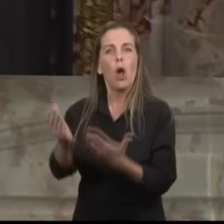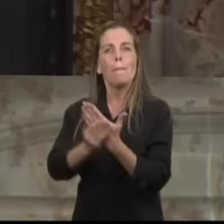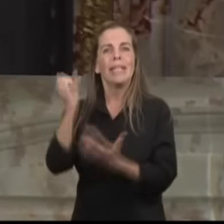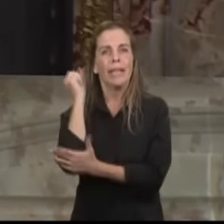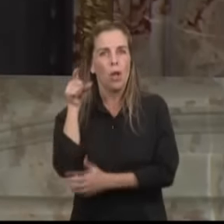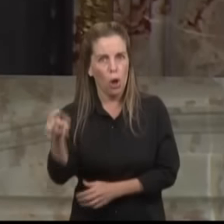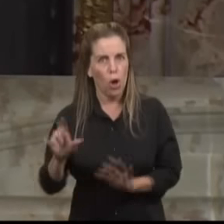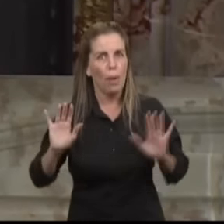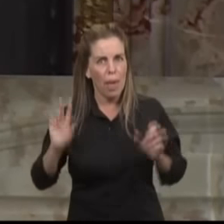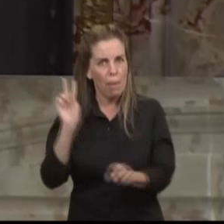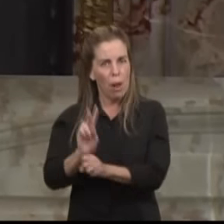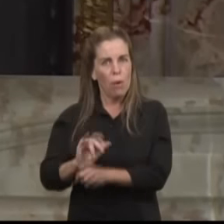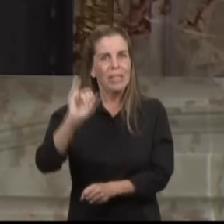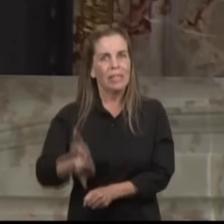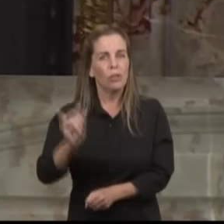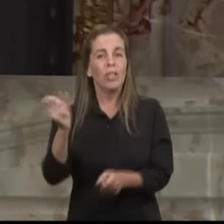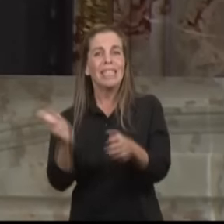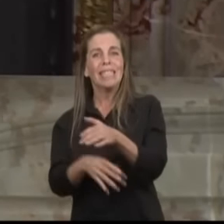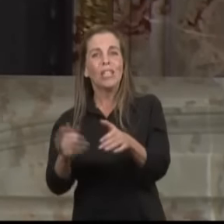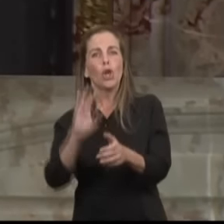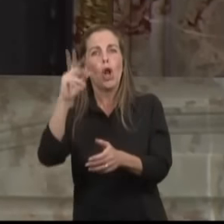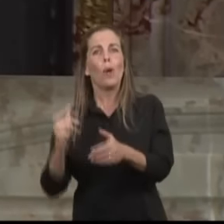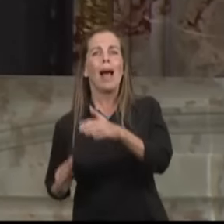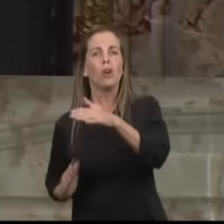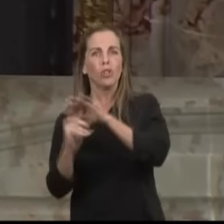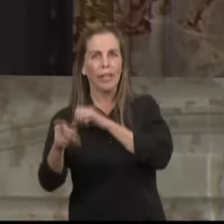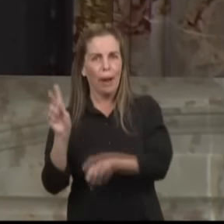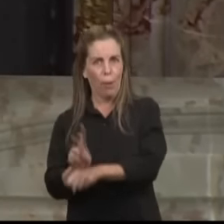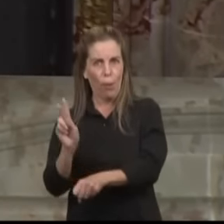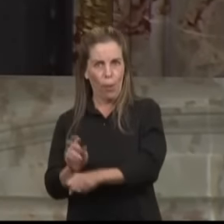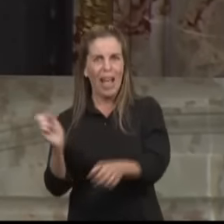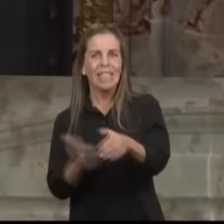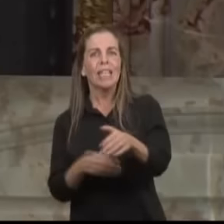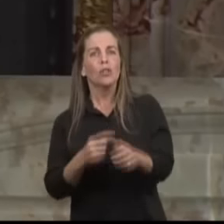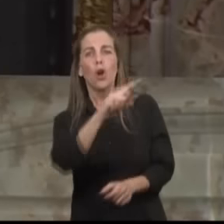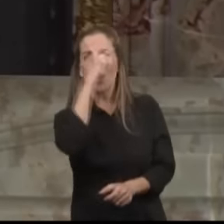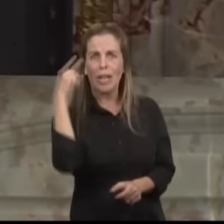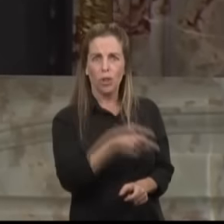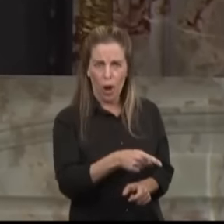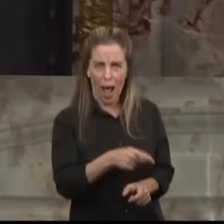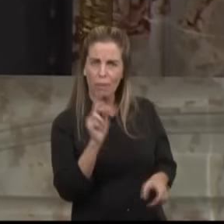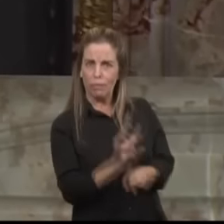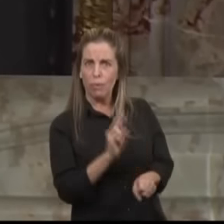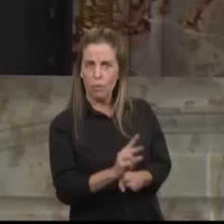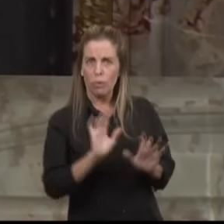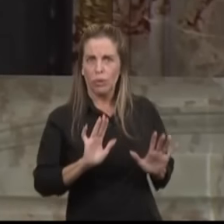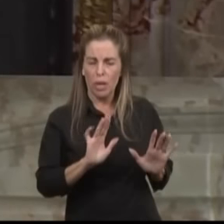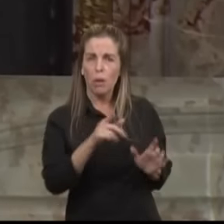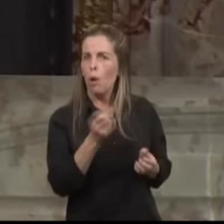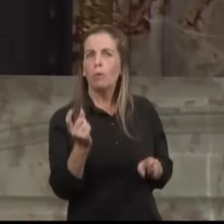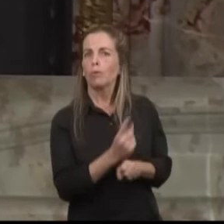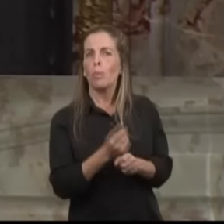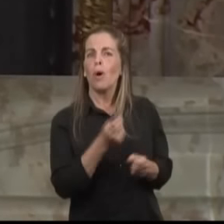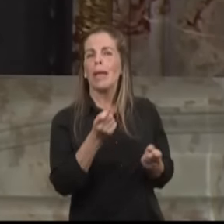que el Tesoro financie el gasto primario con emisión monetaria. El Tesoro Nacional, mediante este acto, no podrá